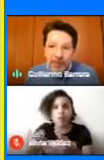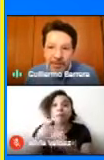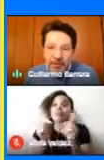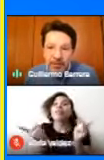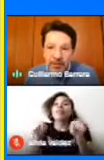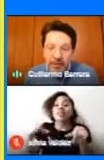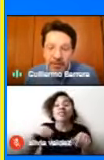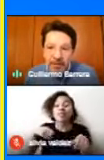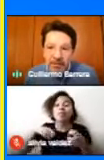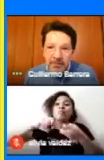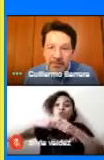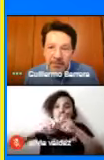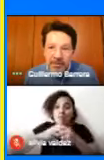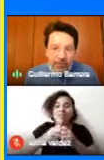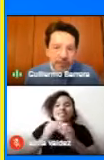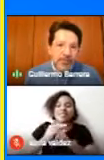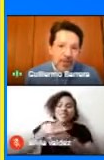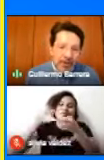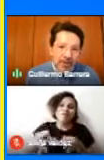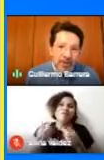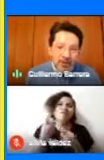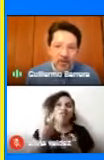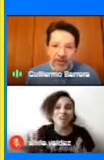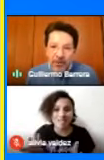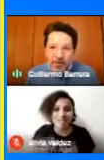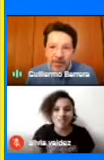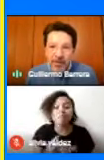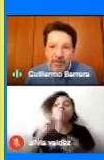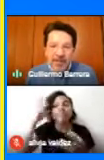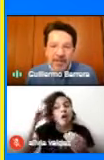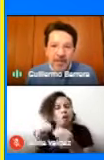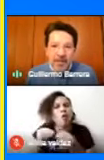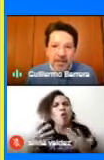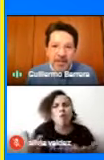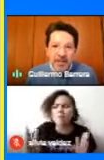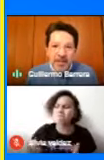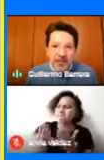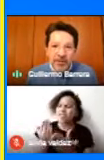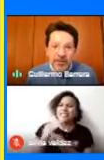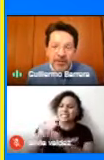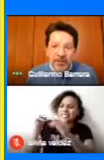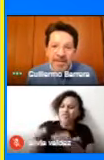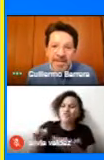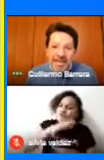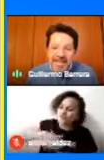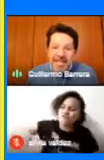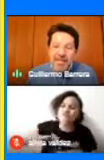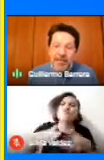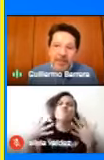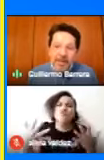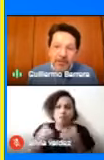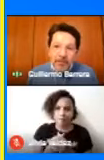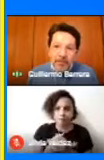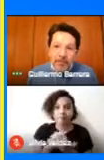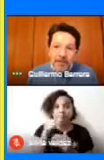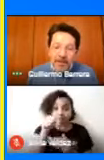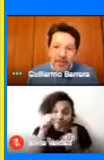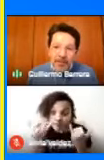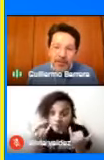tenemos problemas de seguridad. Entonces pongámonos de acuerdo y cómo mejoramos la seguridad del territorio. En ese